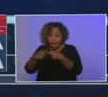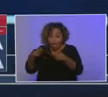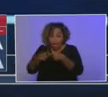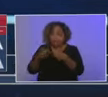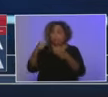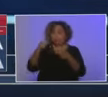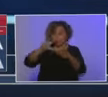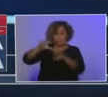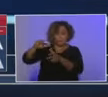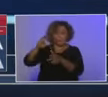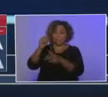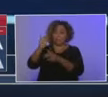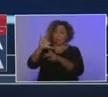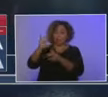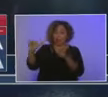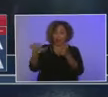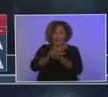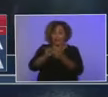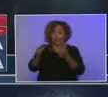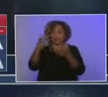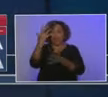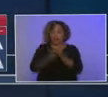pase lo de María, que hubo escasez de medicamentos